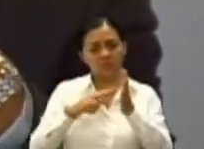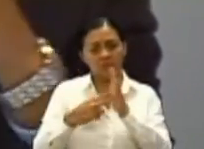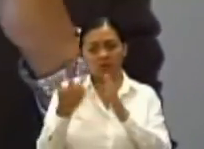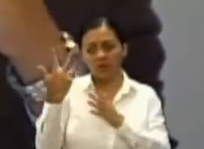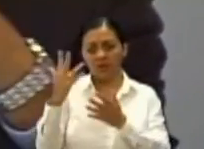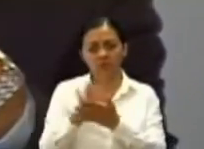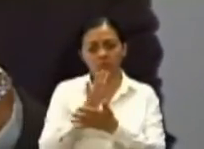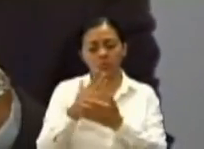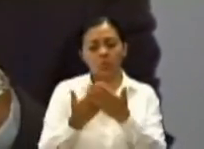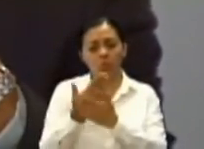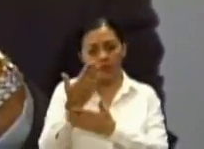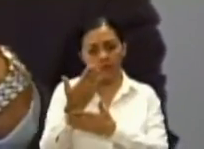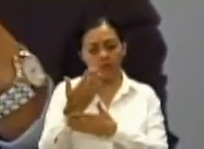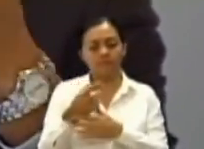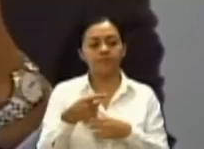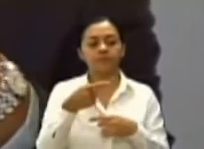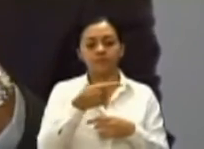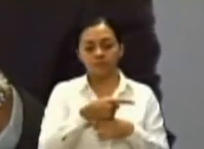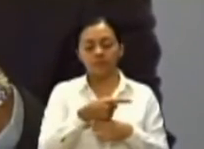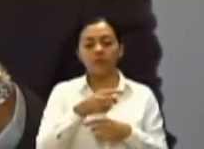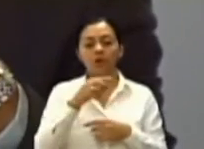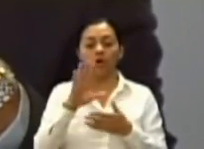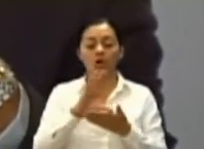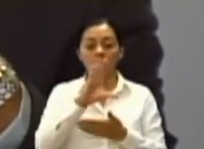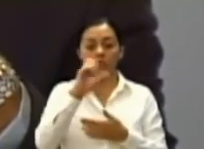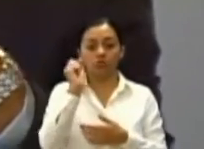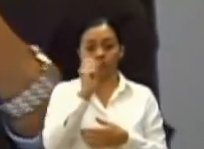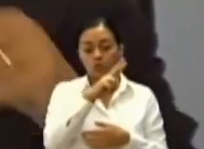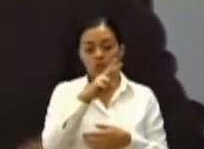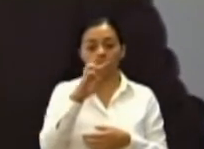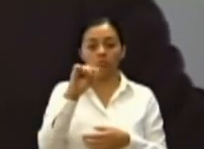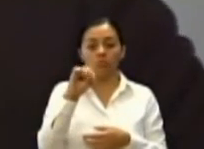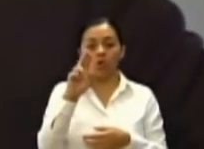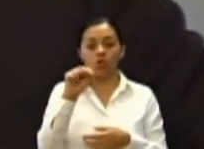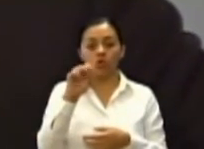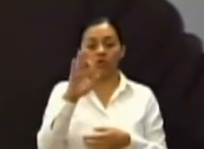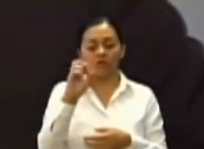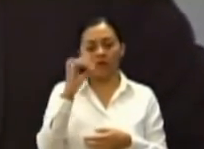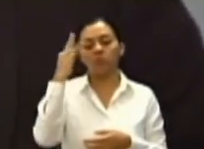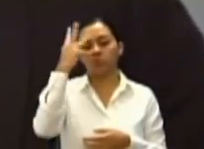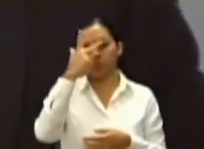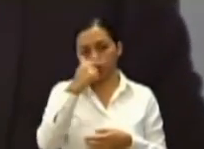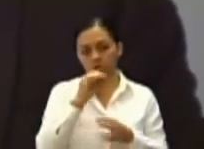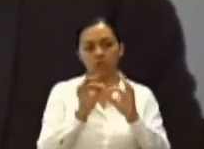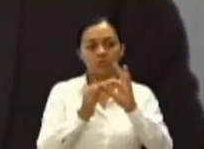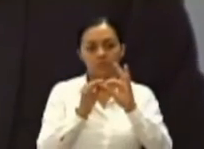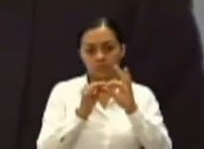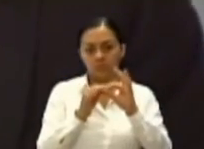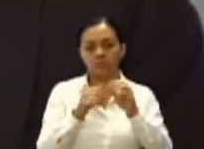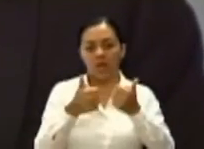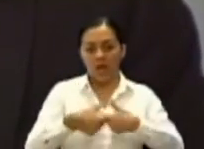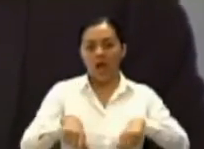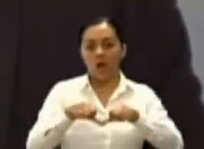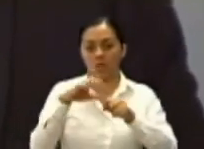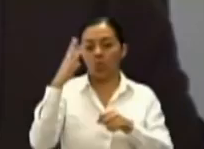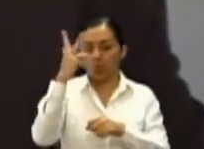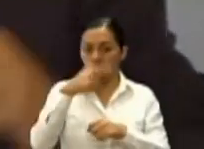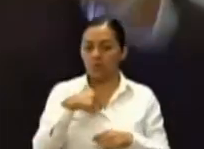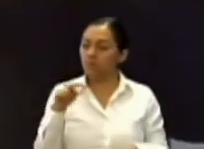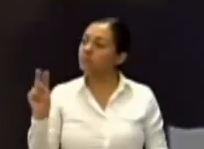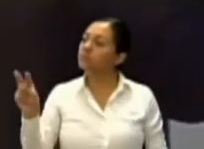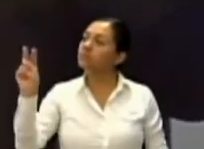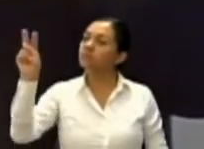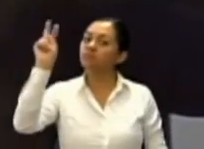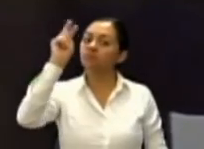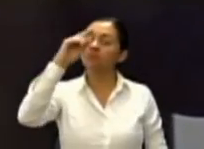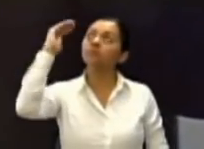montón forma barata en la primera fase la buena noticia que esto está quedando muy bien se han habilitado las nuevas aulas preciosas con